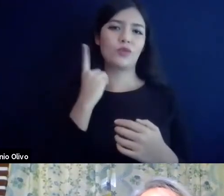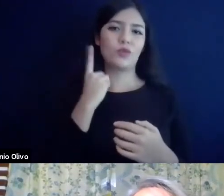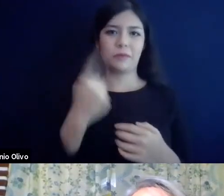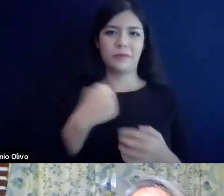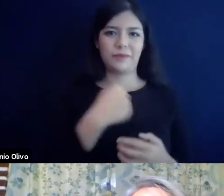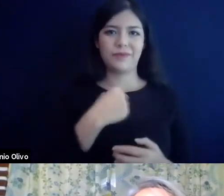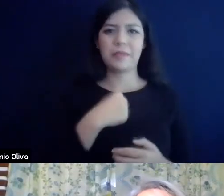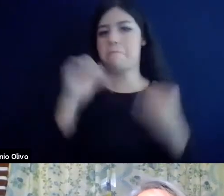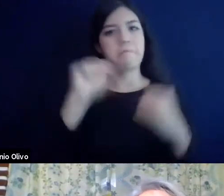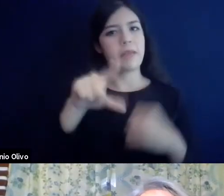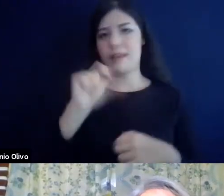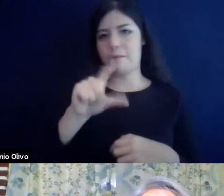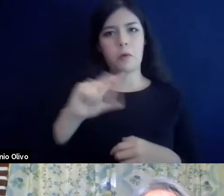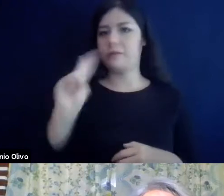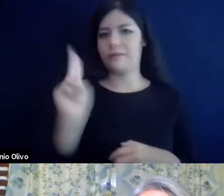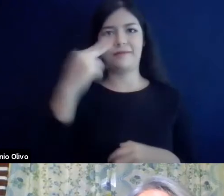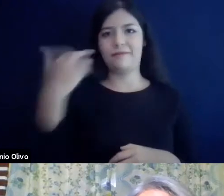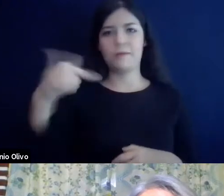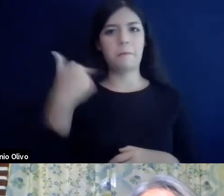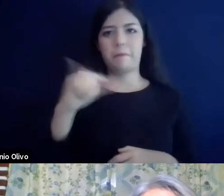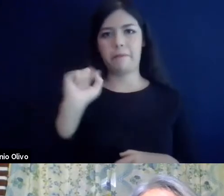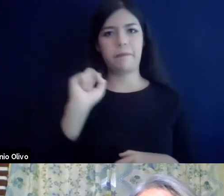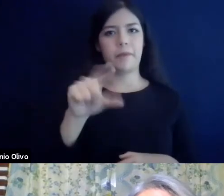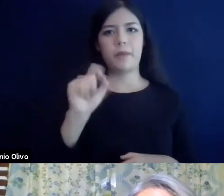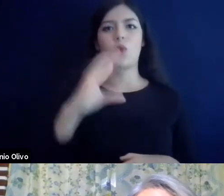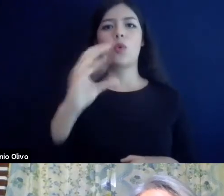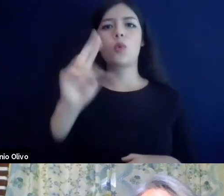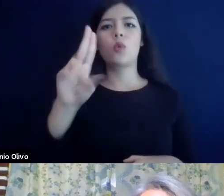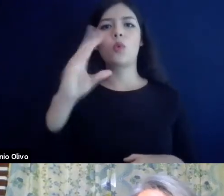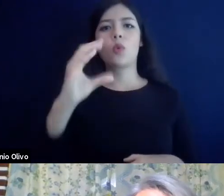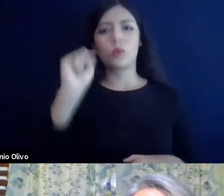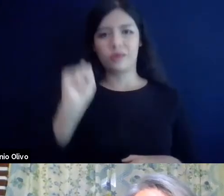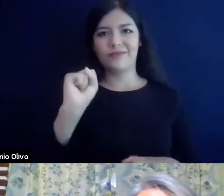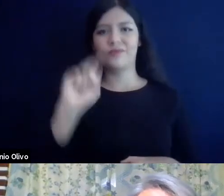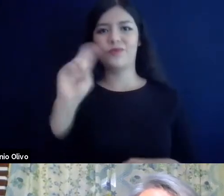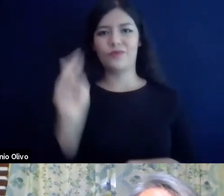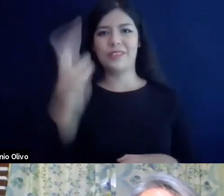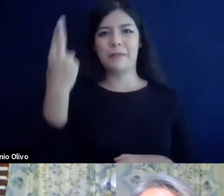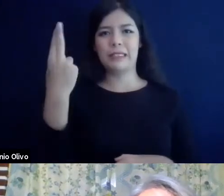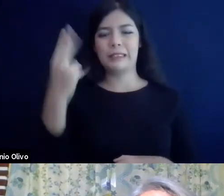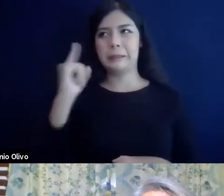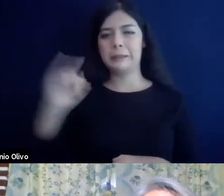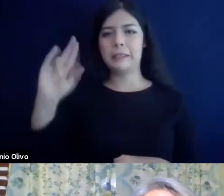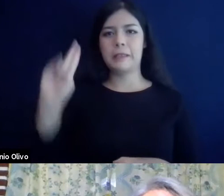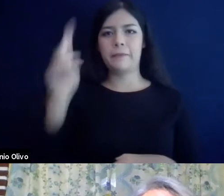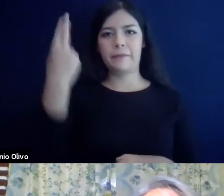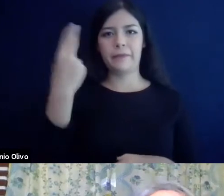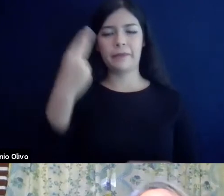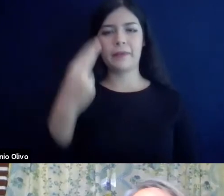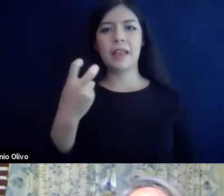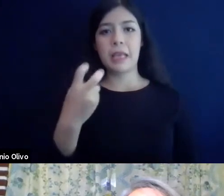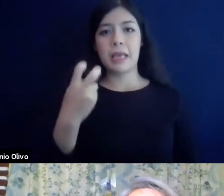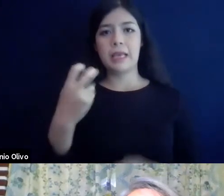CUSH. Y los que conocen el edificio anterior, que ahorita ya tienen uno nuevo allá cerca de por